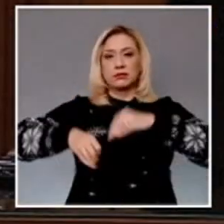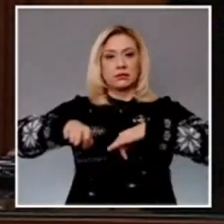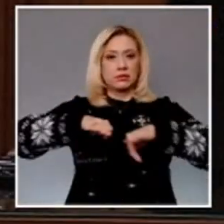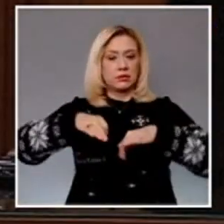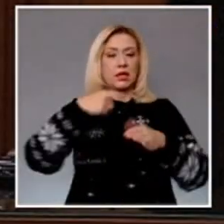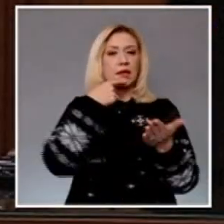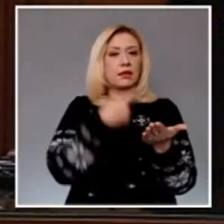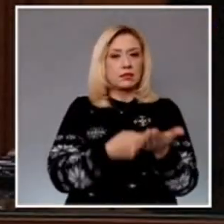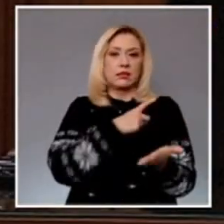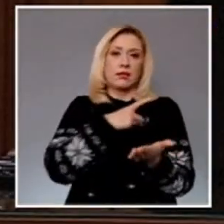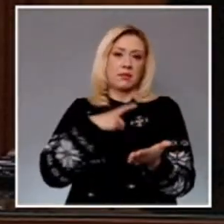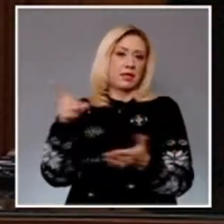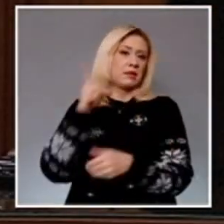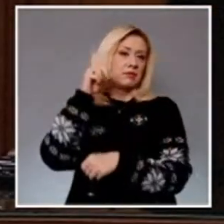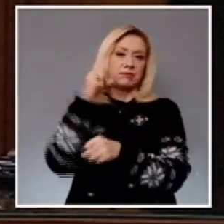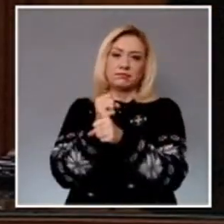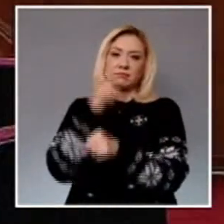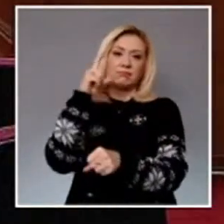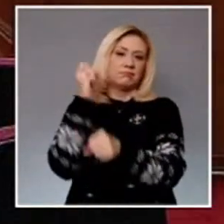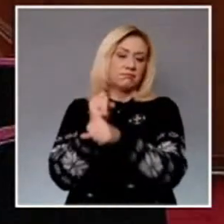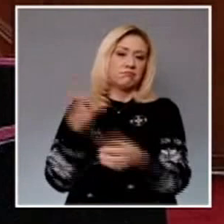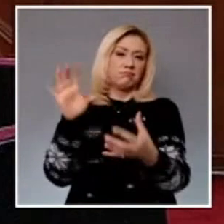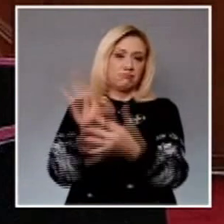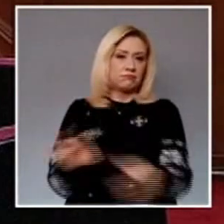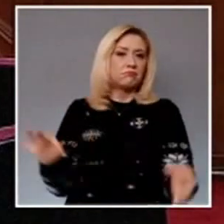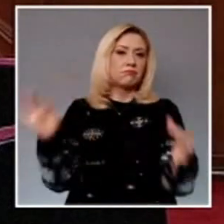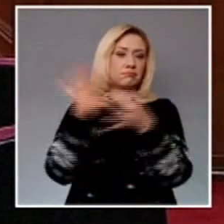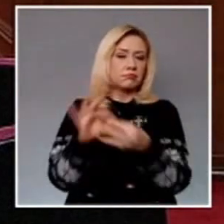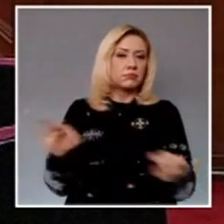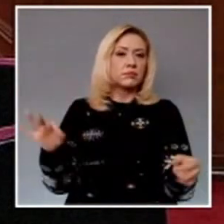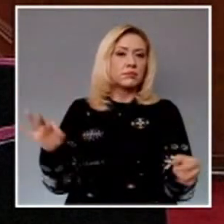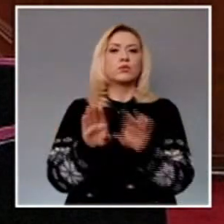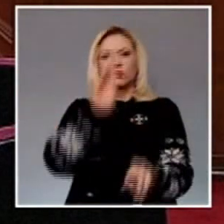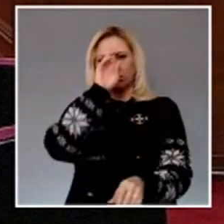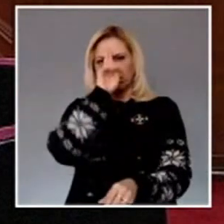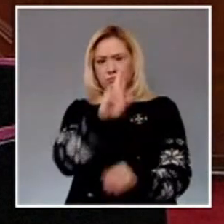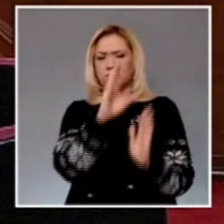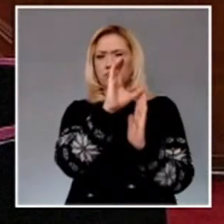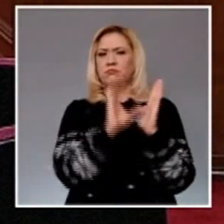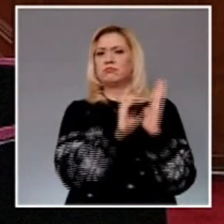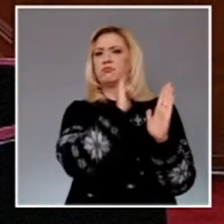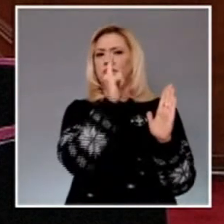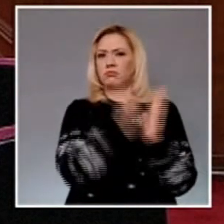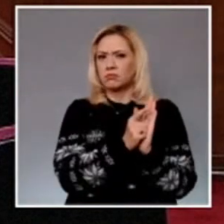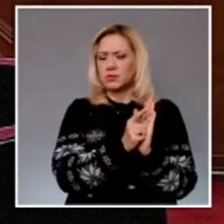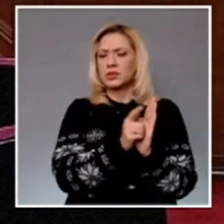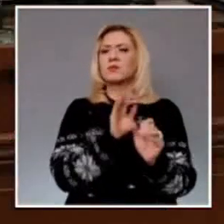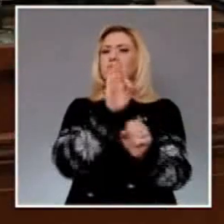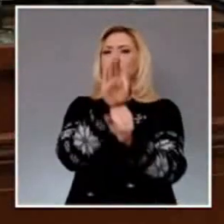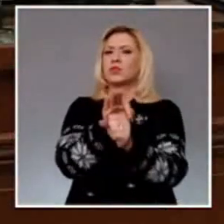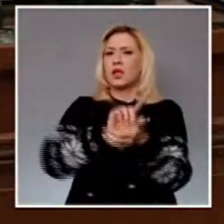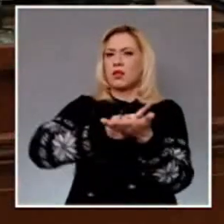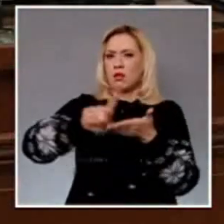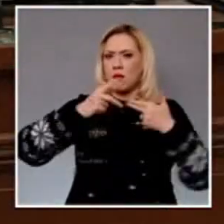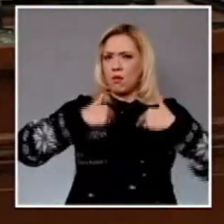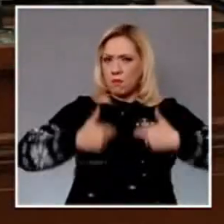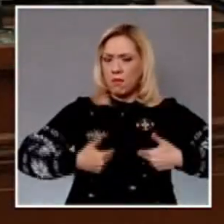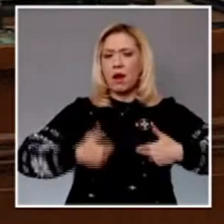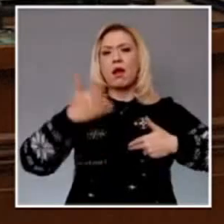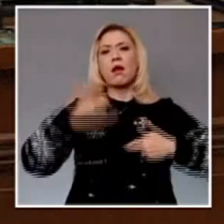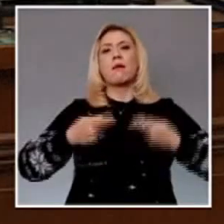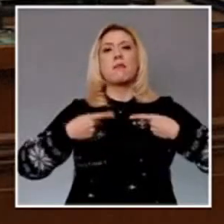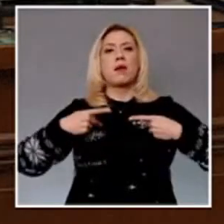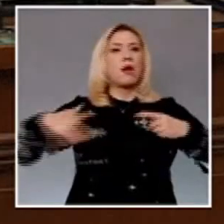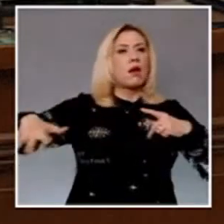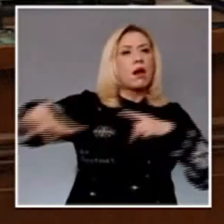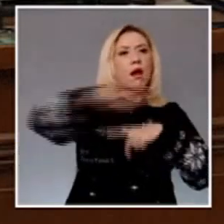su responsabilidad de dar vigencia al orden constitucional, proteger los derechos humanos y las libertades en un contexto de